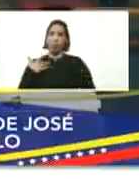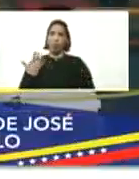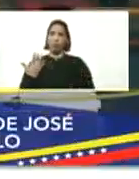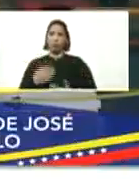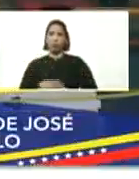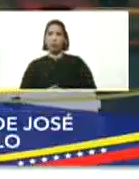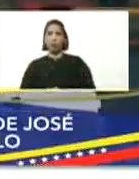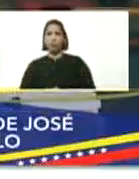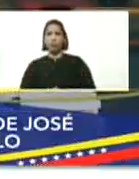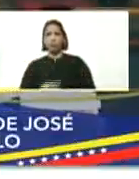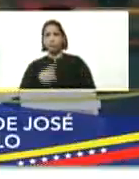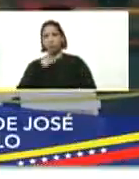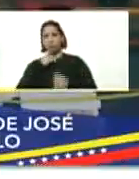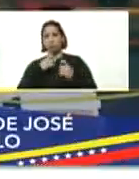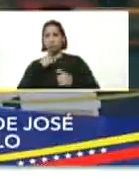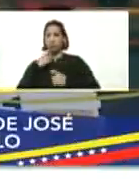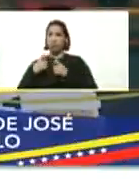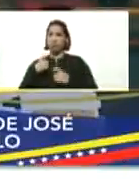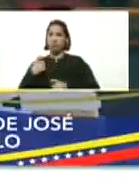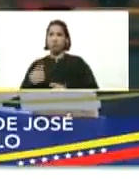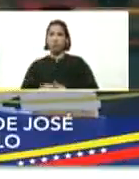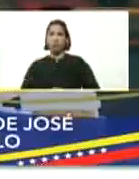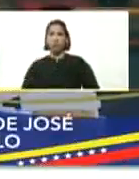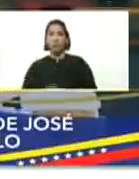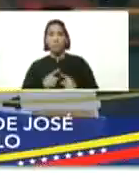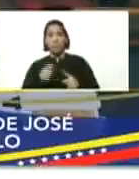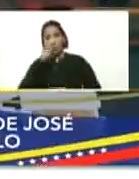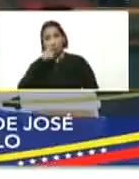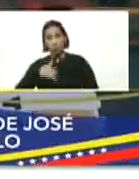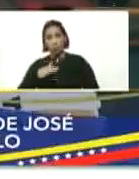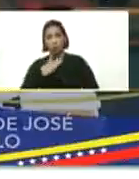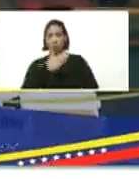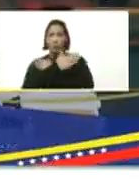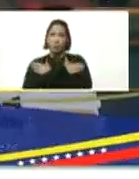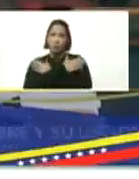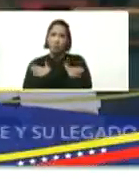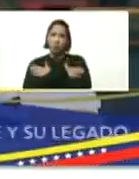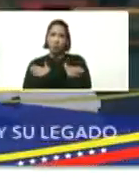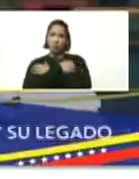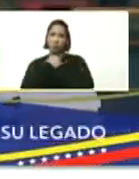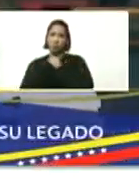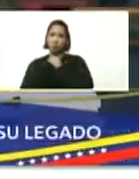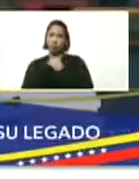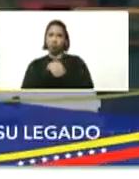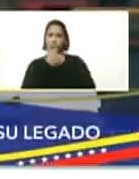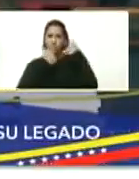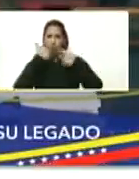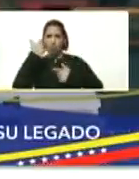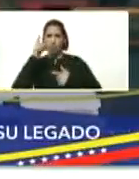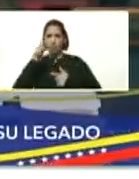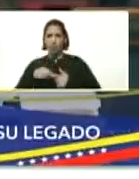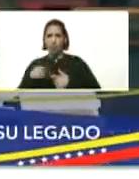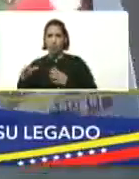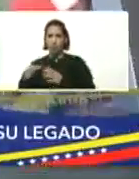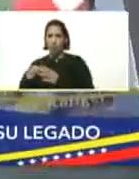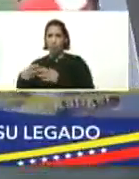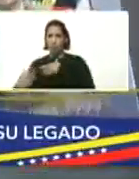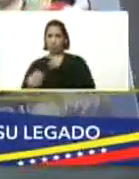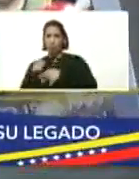prepotente, egocentrista, pero que el pueblo lo abrazó y lo amó. Y la izquierda